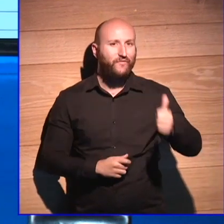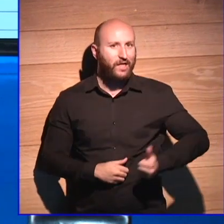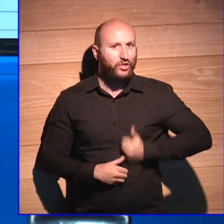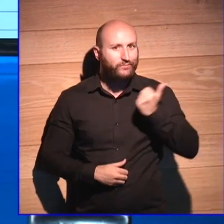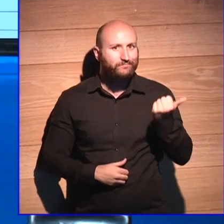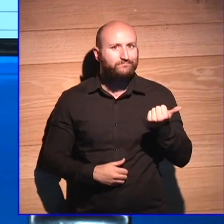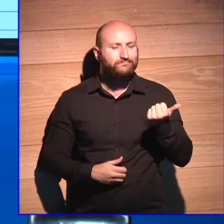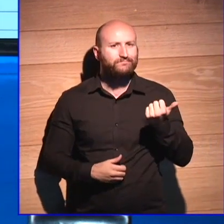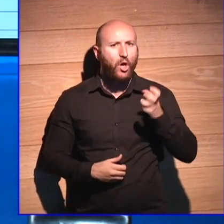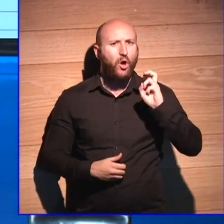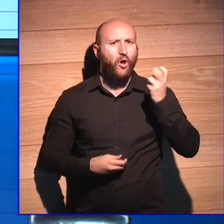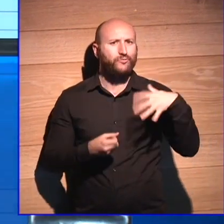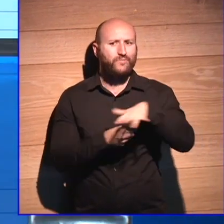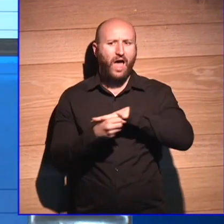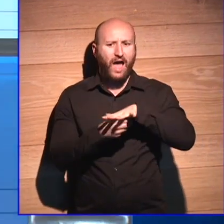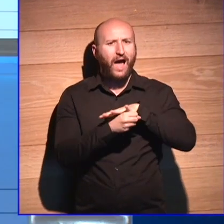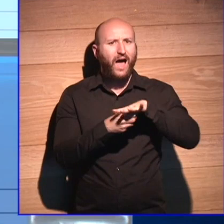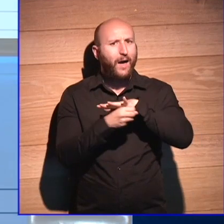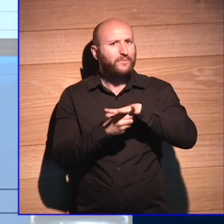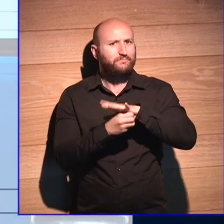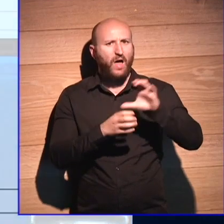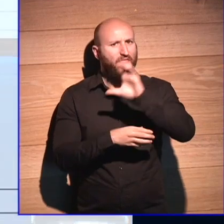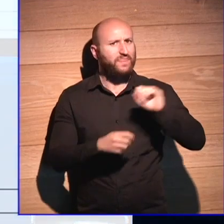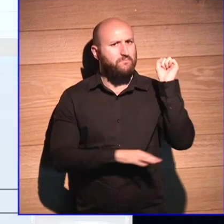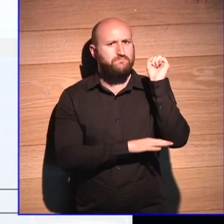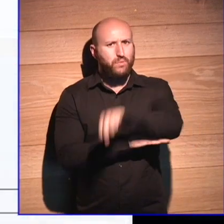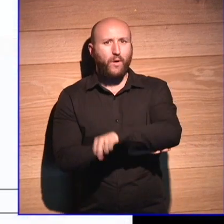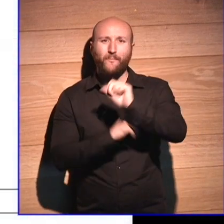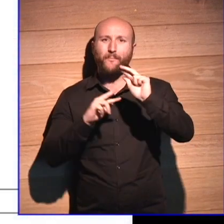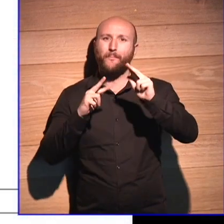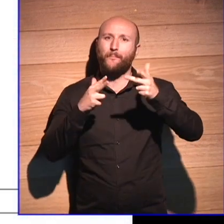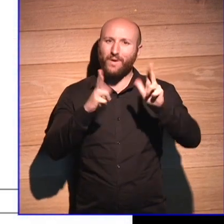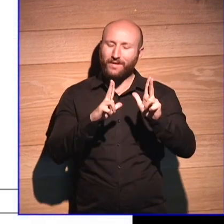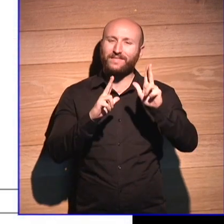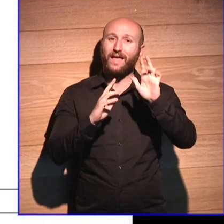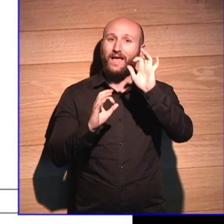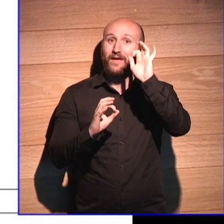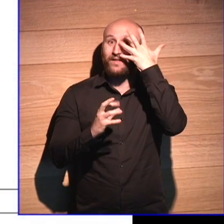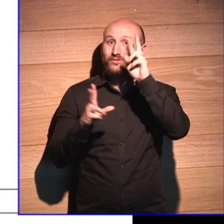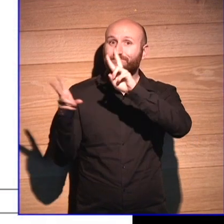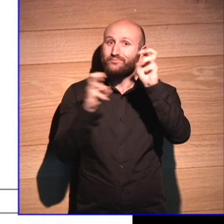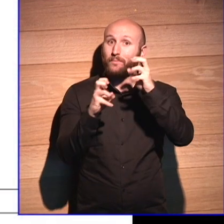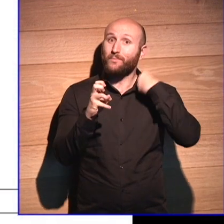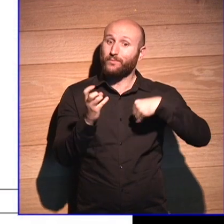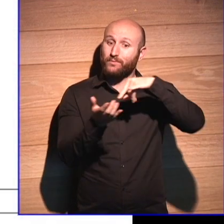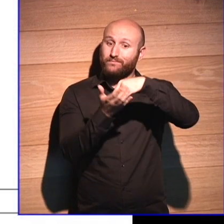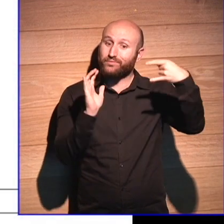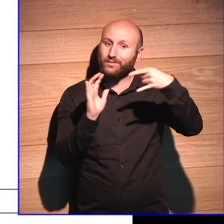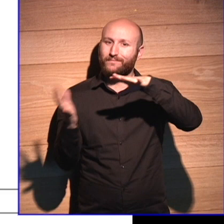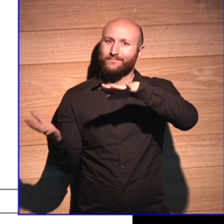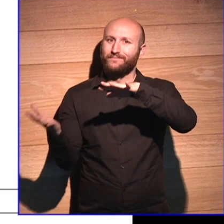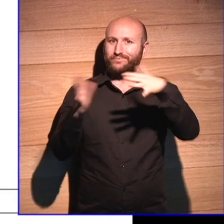que cualquier otra disciplina, lo que puede hacer es situar estos inventos, estas nuevas tecnologías, en un